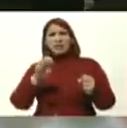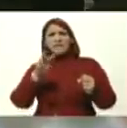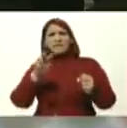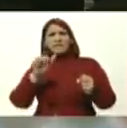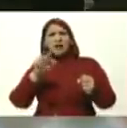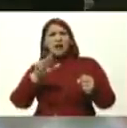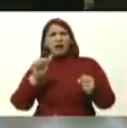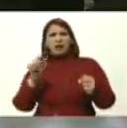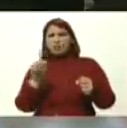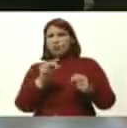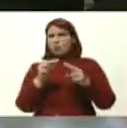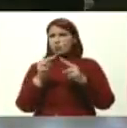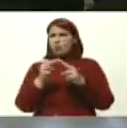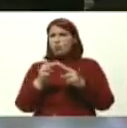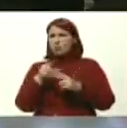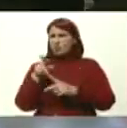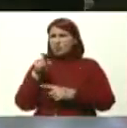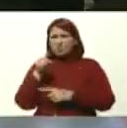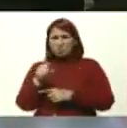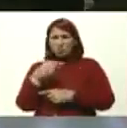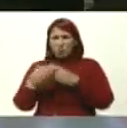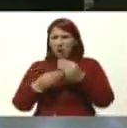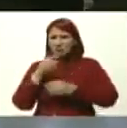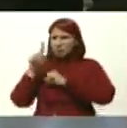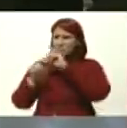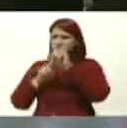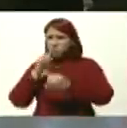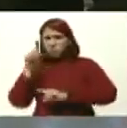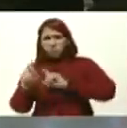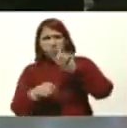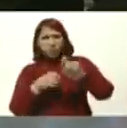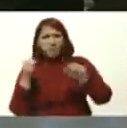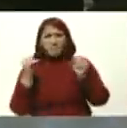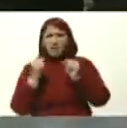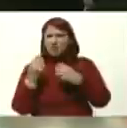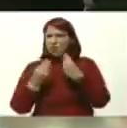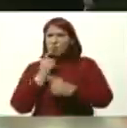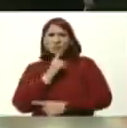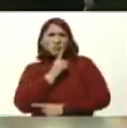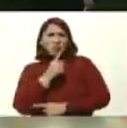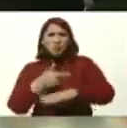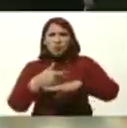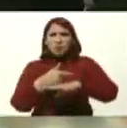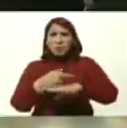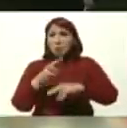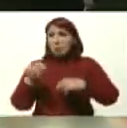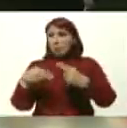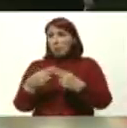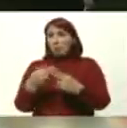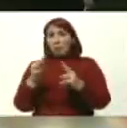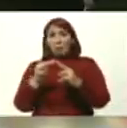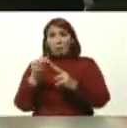conocen. Usted hace una encuesta, Chemil hace una encuesta en Mérida, ¿cómo se llama el gobernador? Y nadie lo conoce.